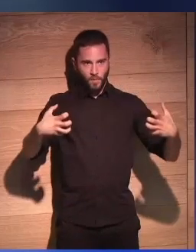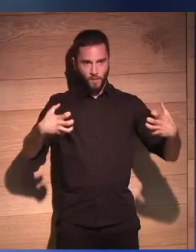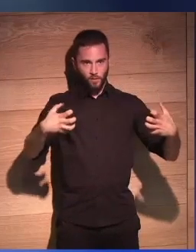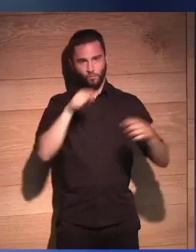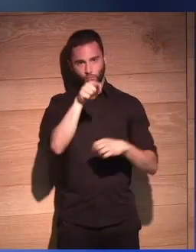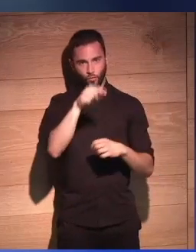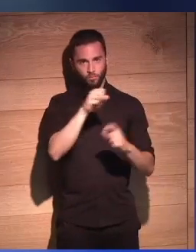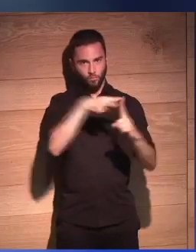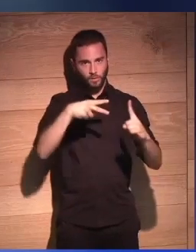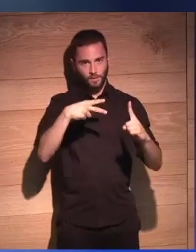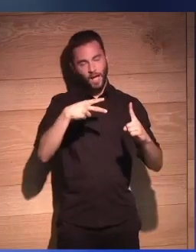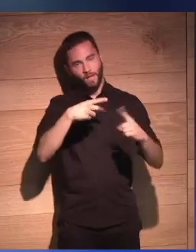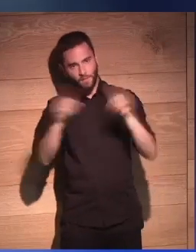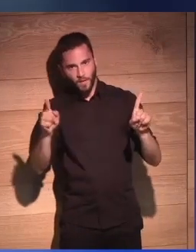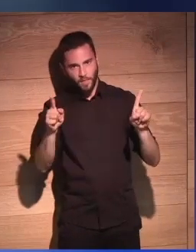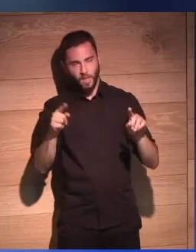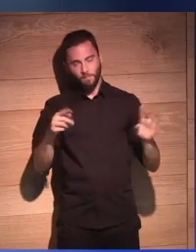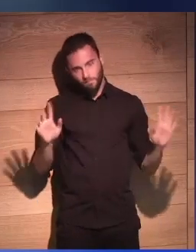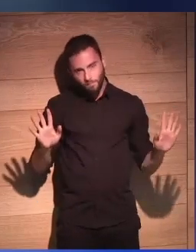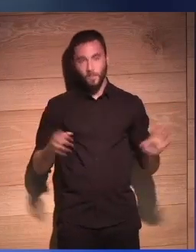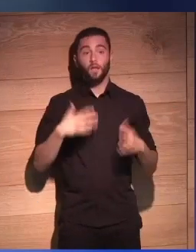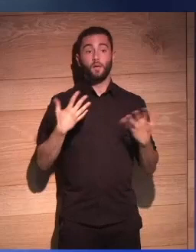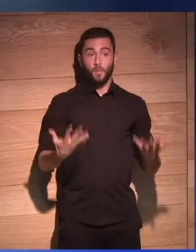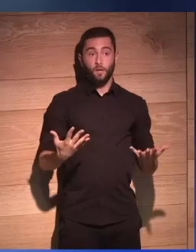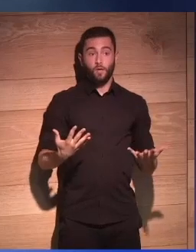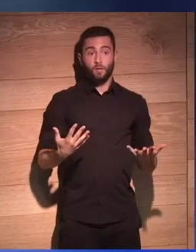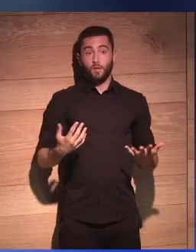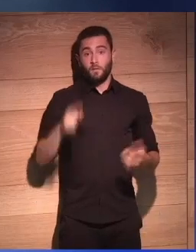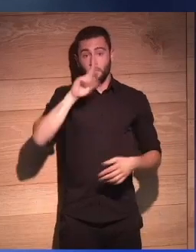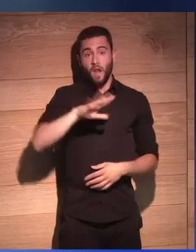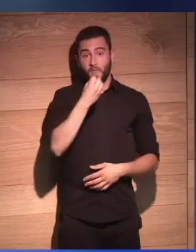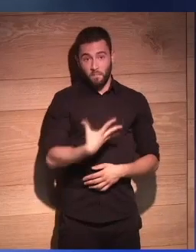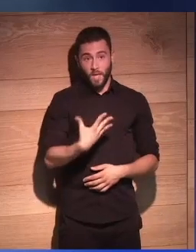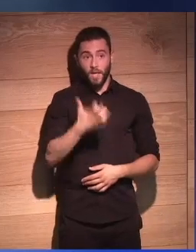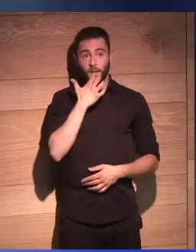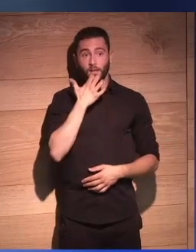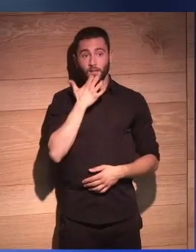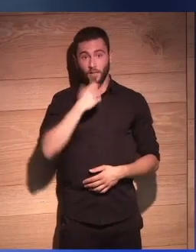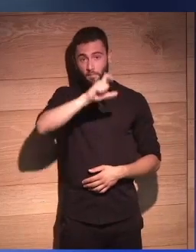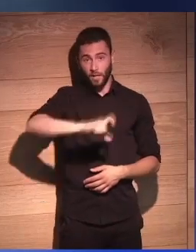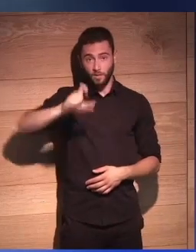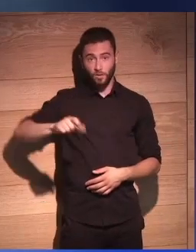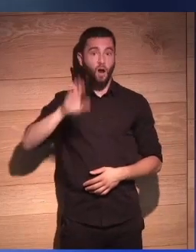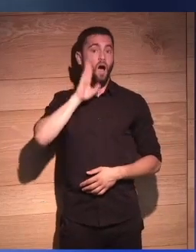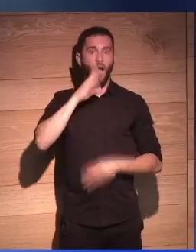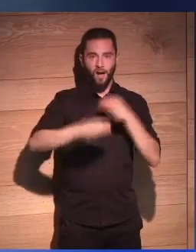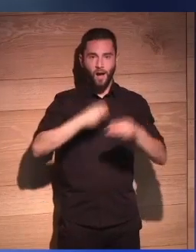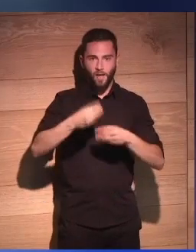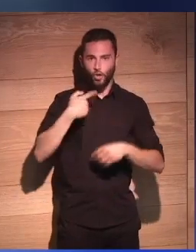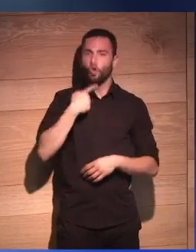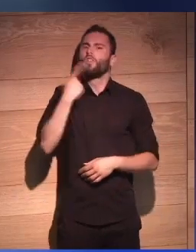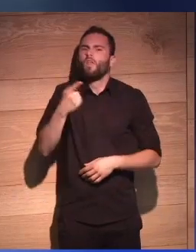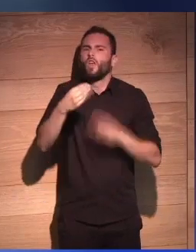ve desde otra perspectiva. Por ahora, me parece bien que haya gente tratando de hacerlo. No digo que no lo hagan. Y